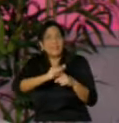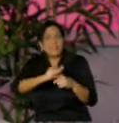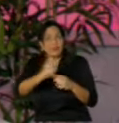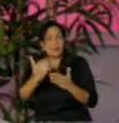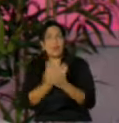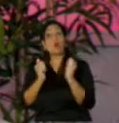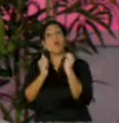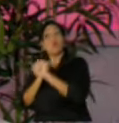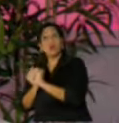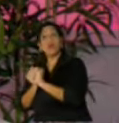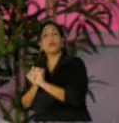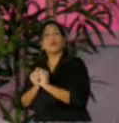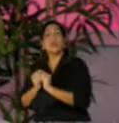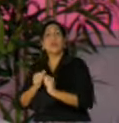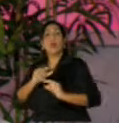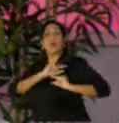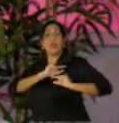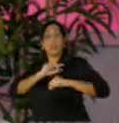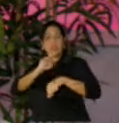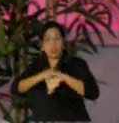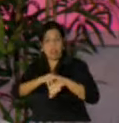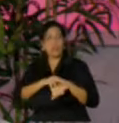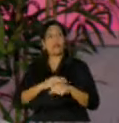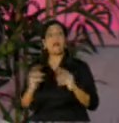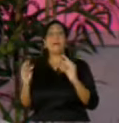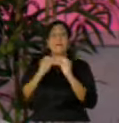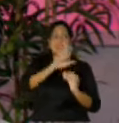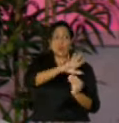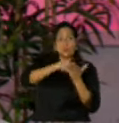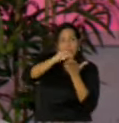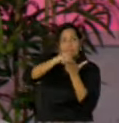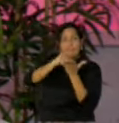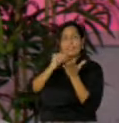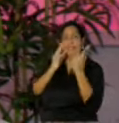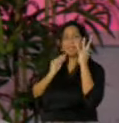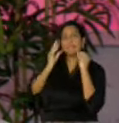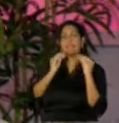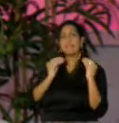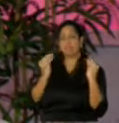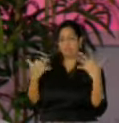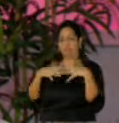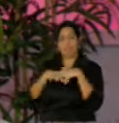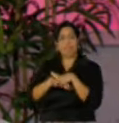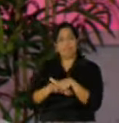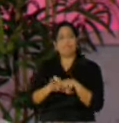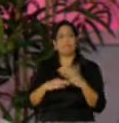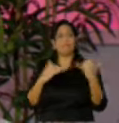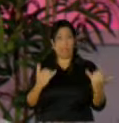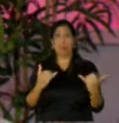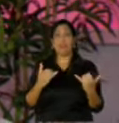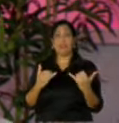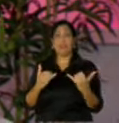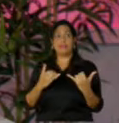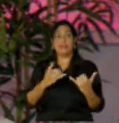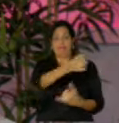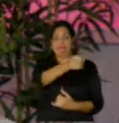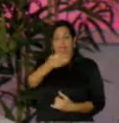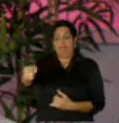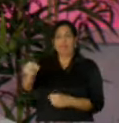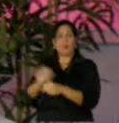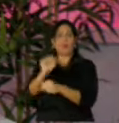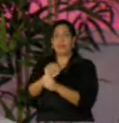la Guardia Nacional, en combinación con su conocimiento académico. Está dispuesto para haber trabajado algo que hoy